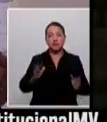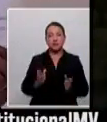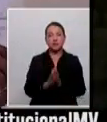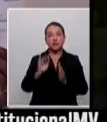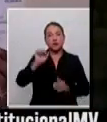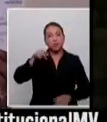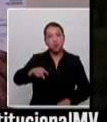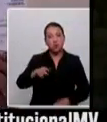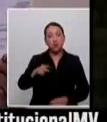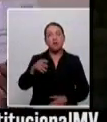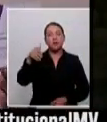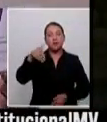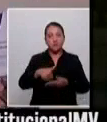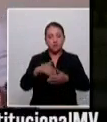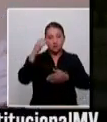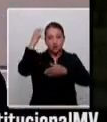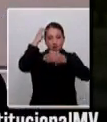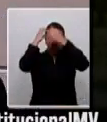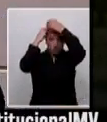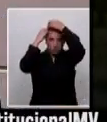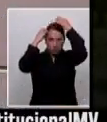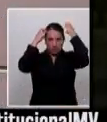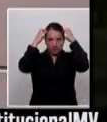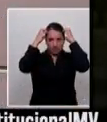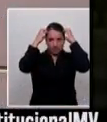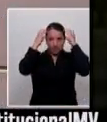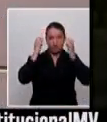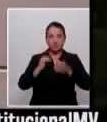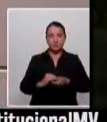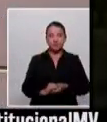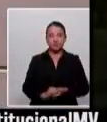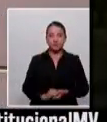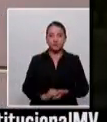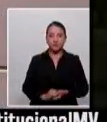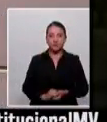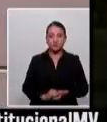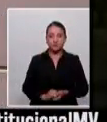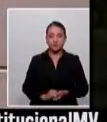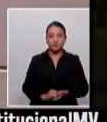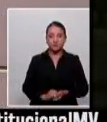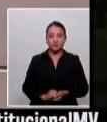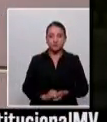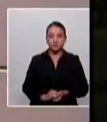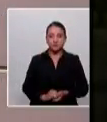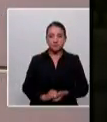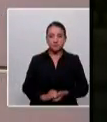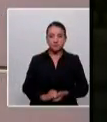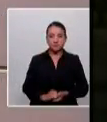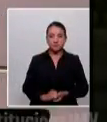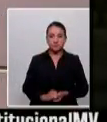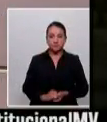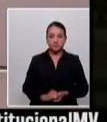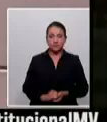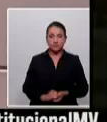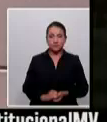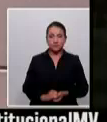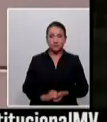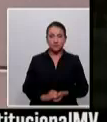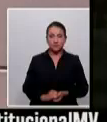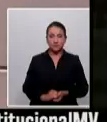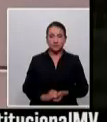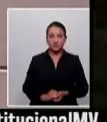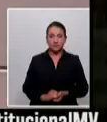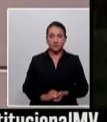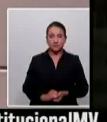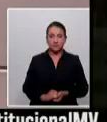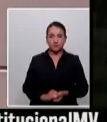Buenas noches, Eduardo. Buenas noches, Marcos. Sí, nos encontramos aquí en la sede del ex Congreso, donde se está llevando a cabo el conteo de la sexta